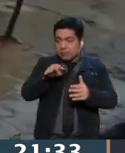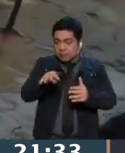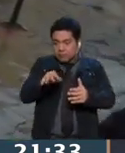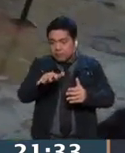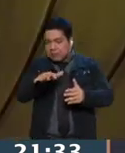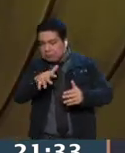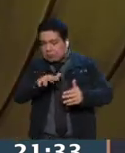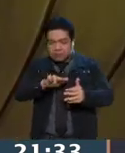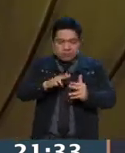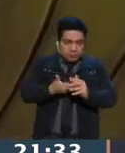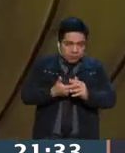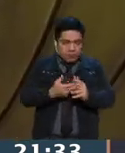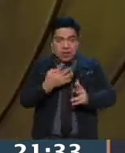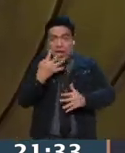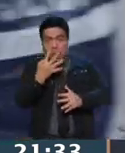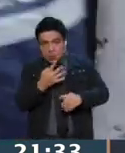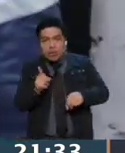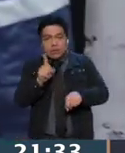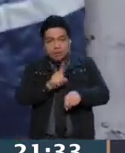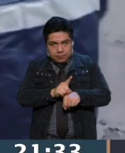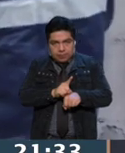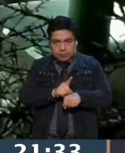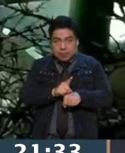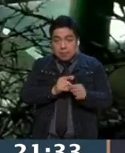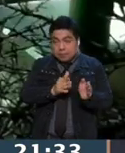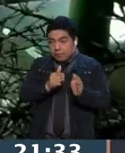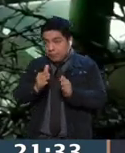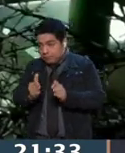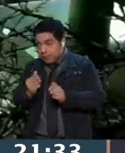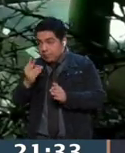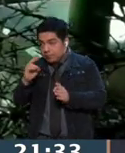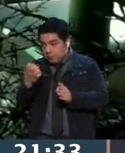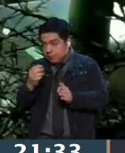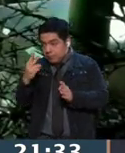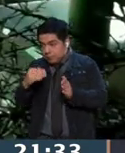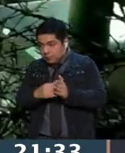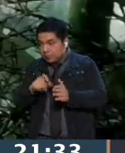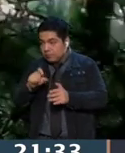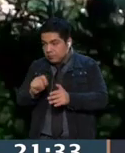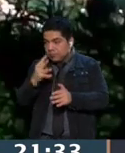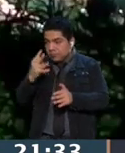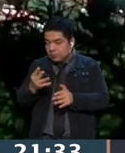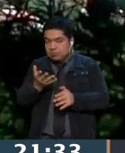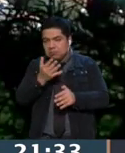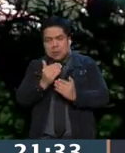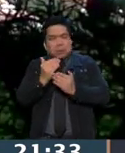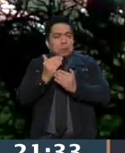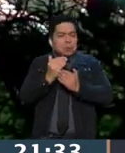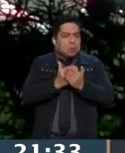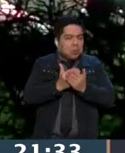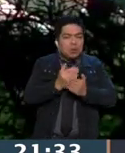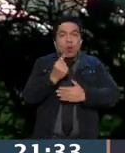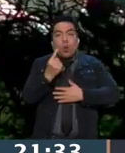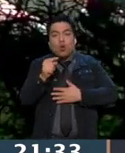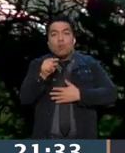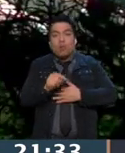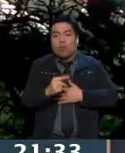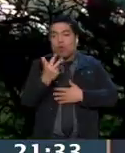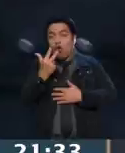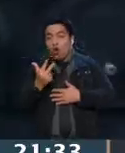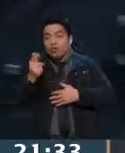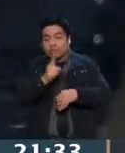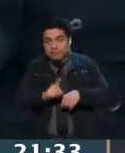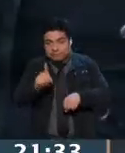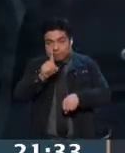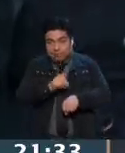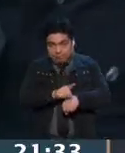de homicidios era de 4 al día, sin embargo en enero del 2024 el promedio de estos delitos bajaron hasta 1.8. En cuanto a